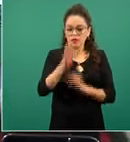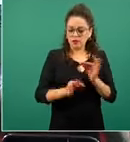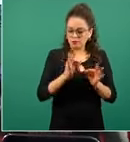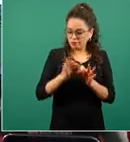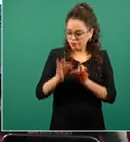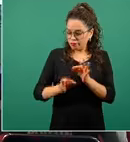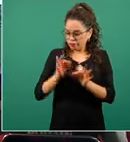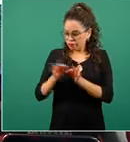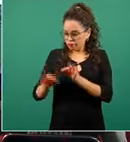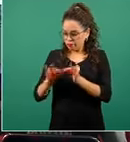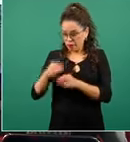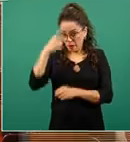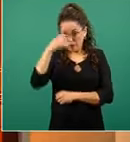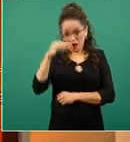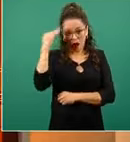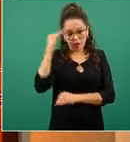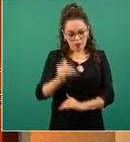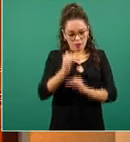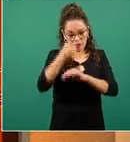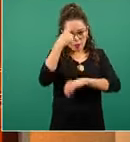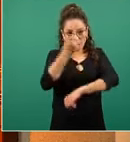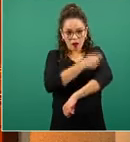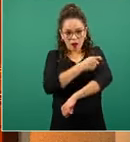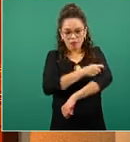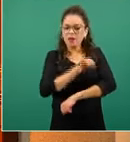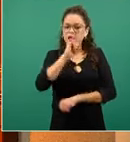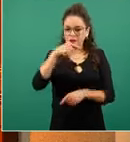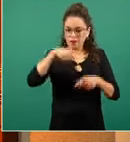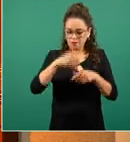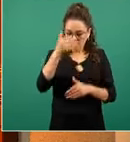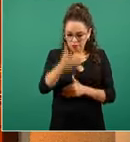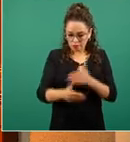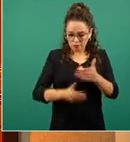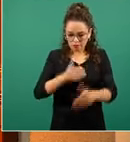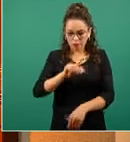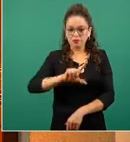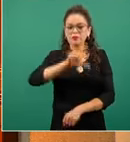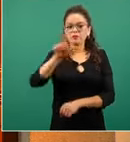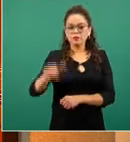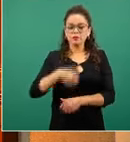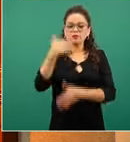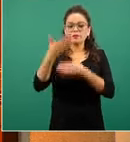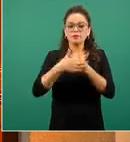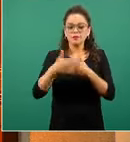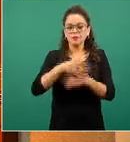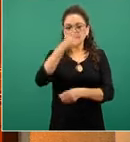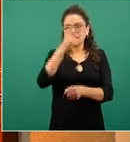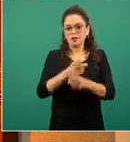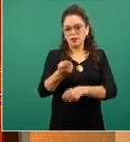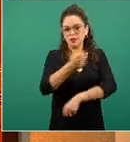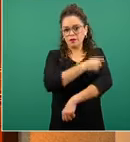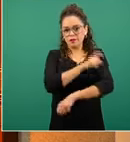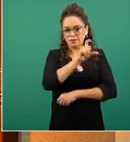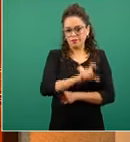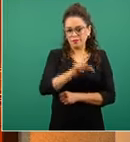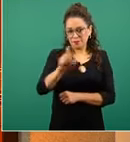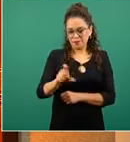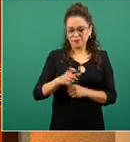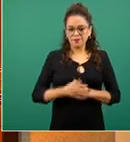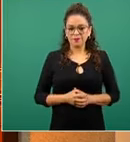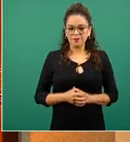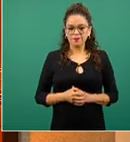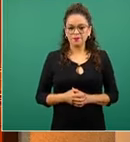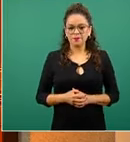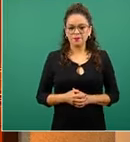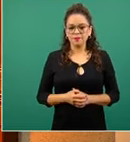requeridas, pues de seguro empezarán también a avanzar con la aplicación de su segunda dosis.